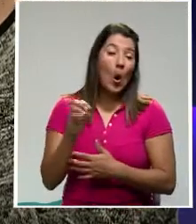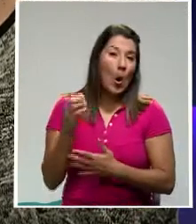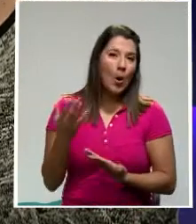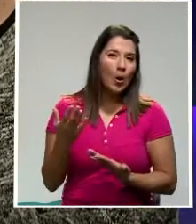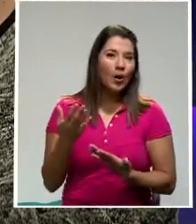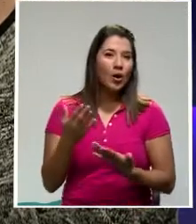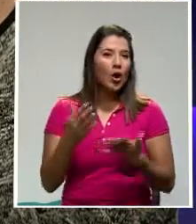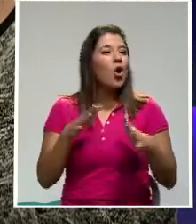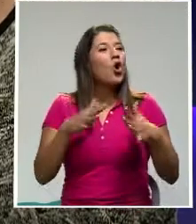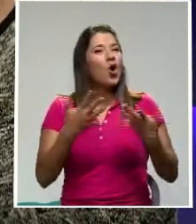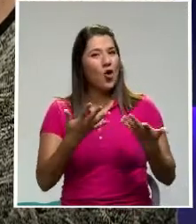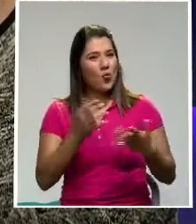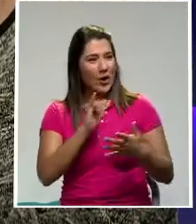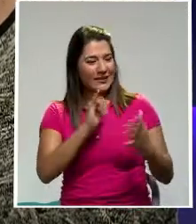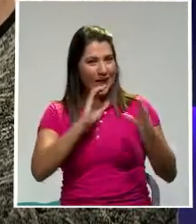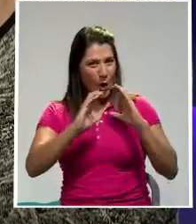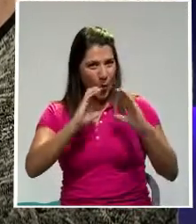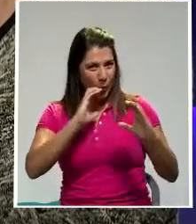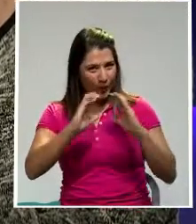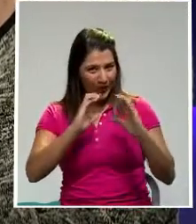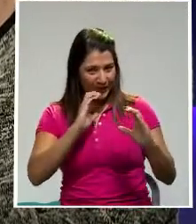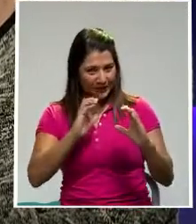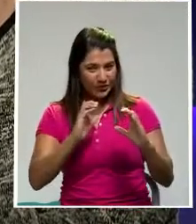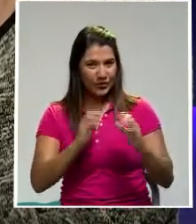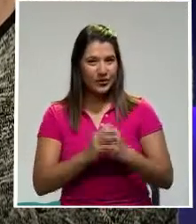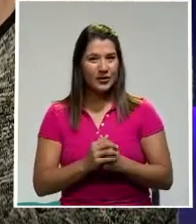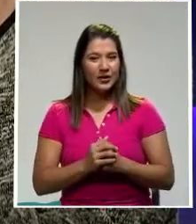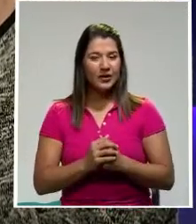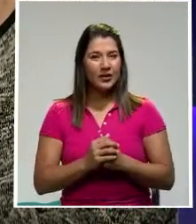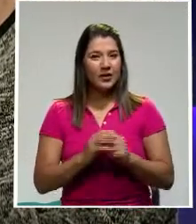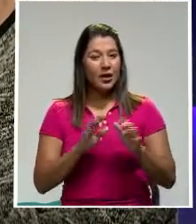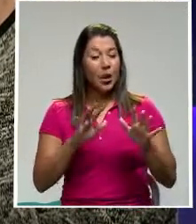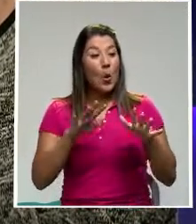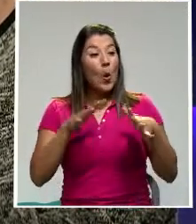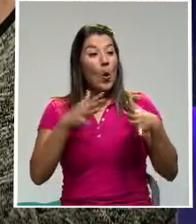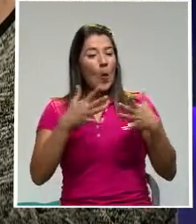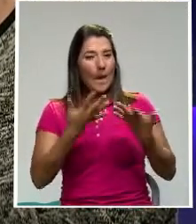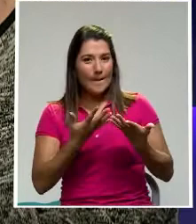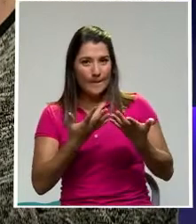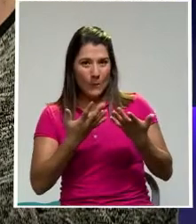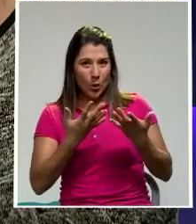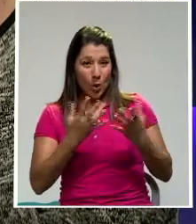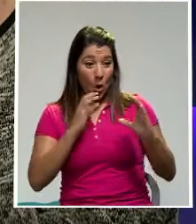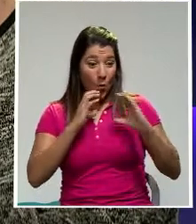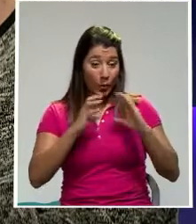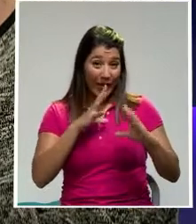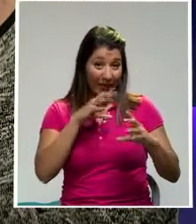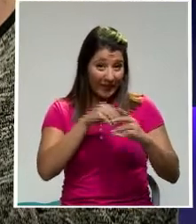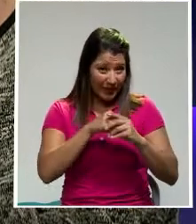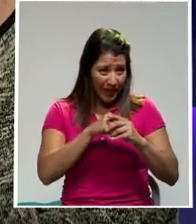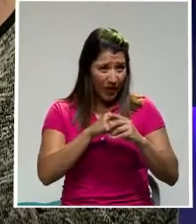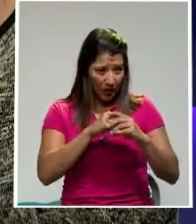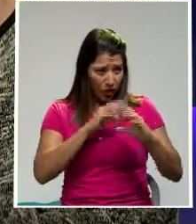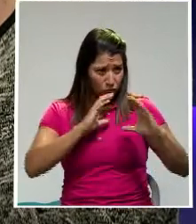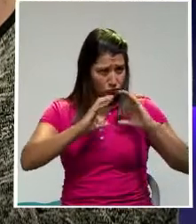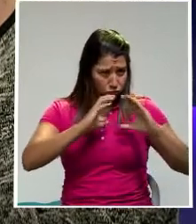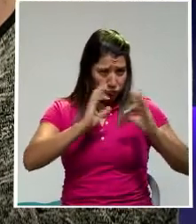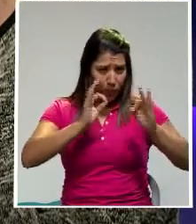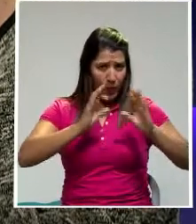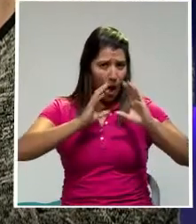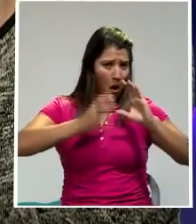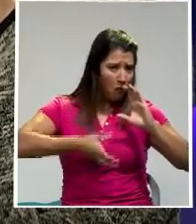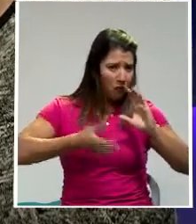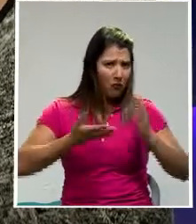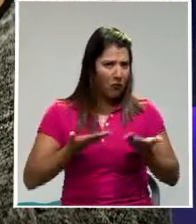¿Cómo se ha dado esa dinámica de la comunicación interna? ¿Cuán fluida la han